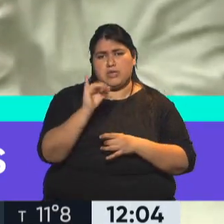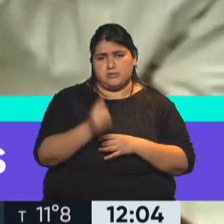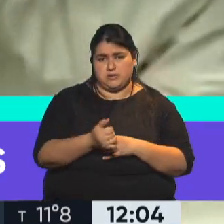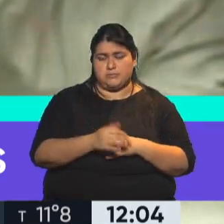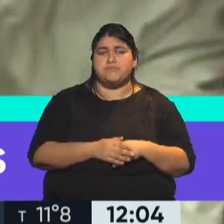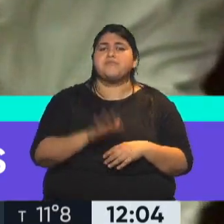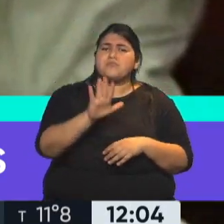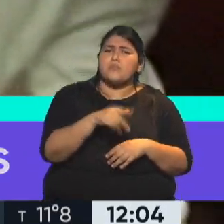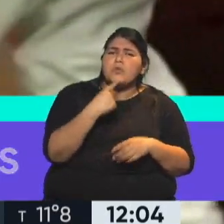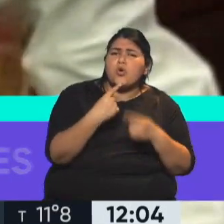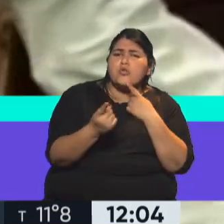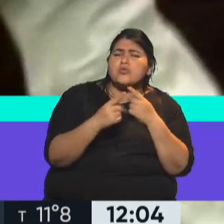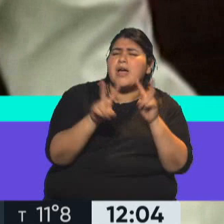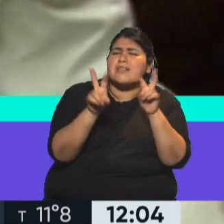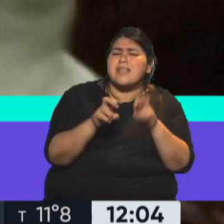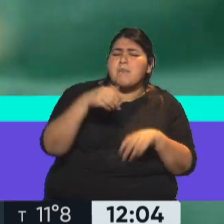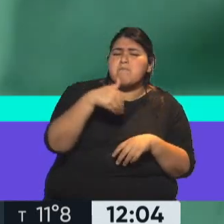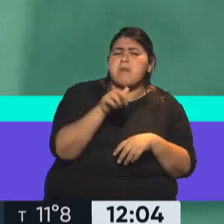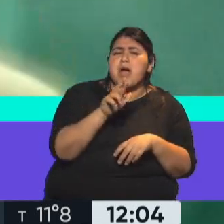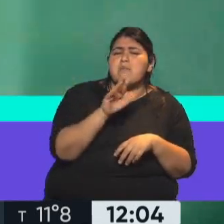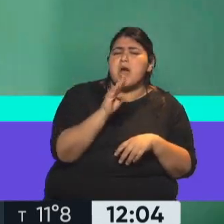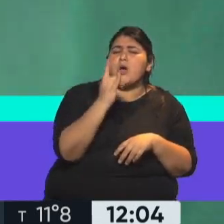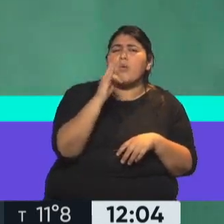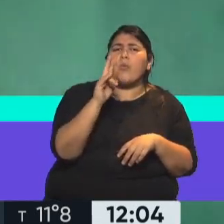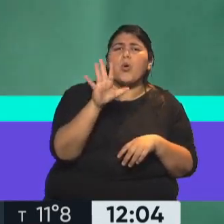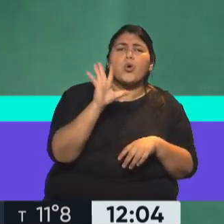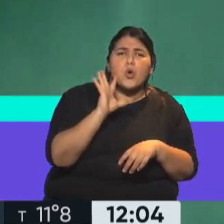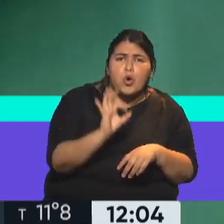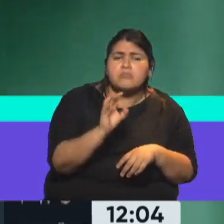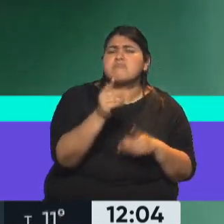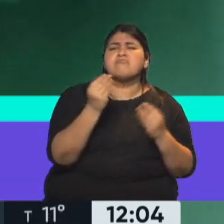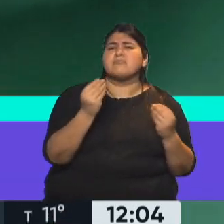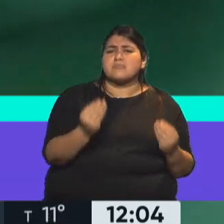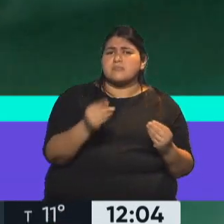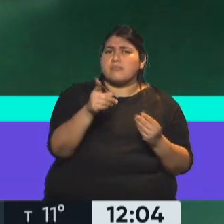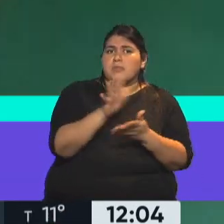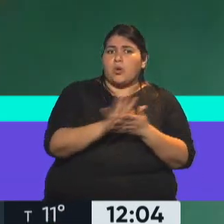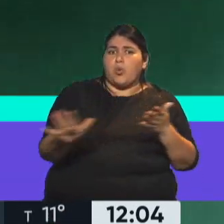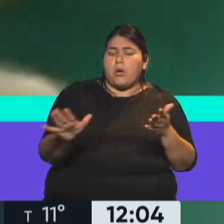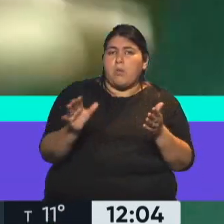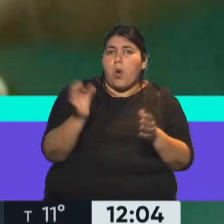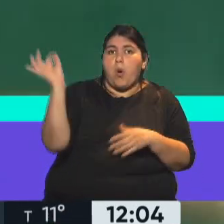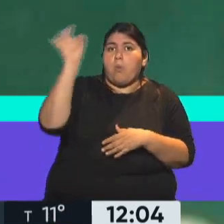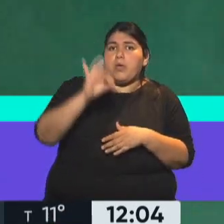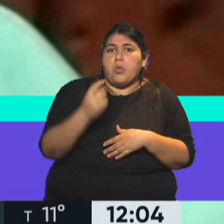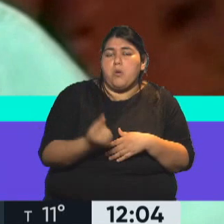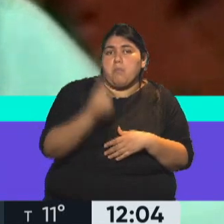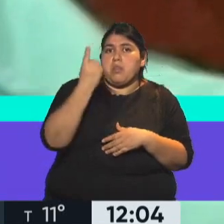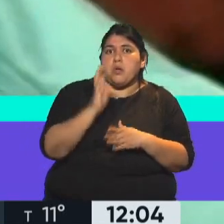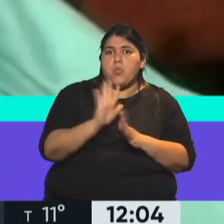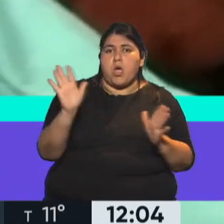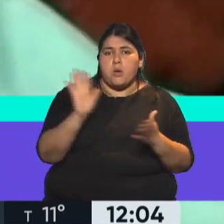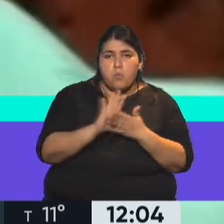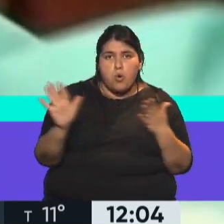consultar sobre el virus de marburgo no y está esta reaparición apareció un paciente un